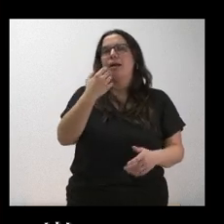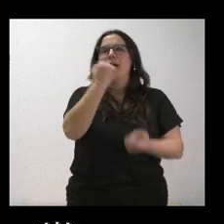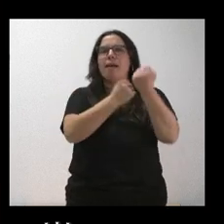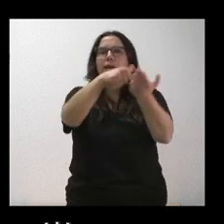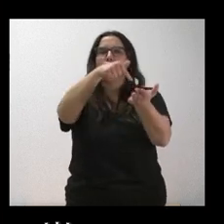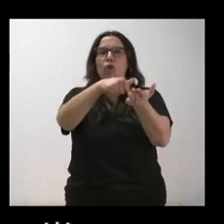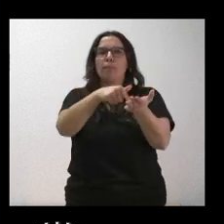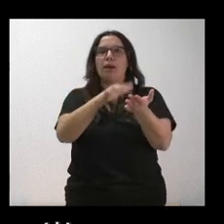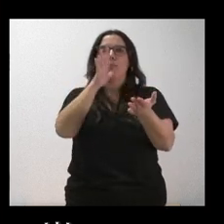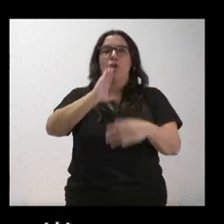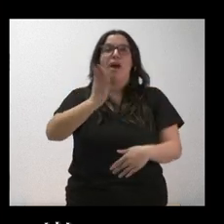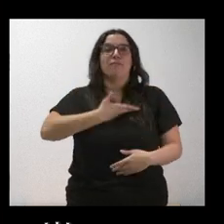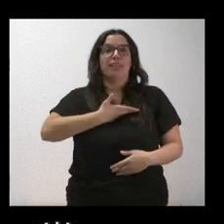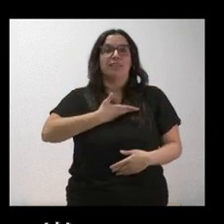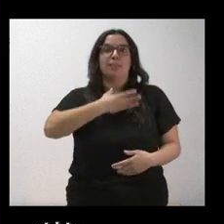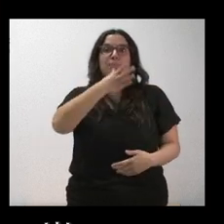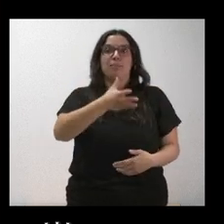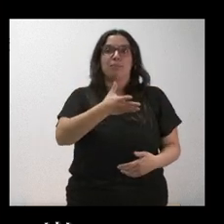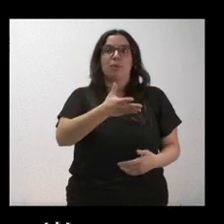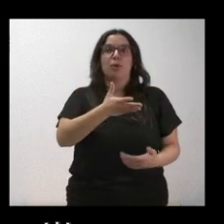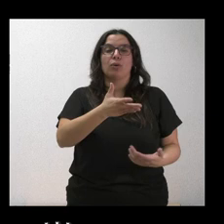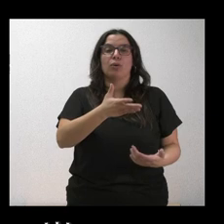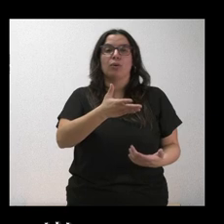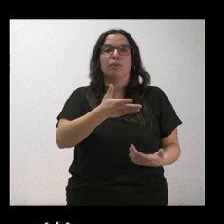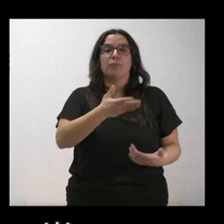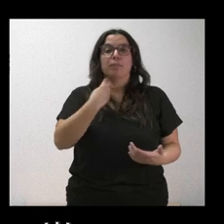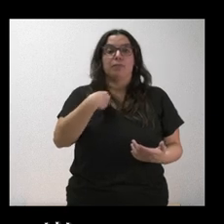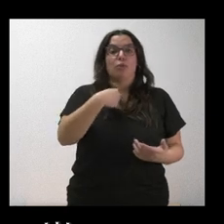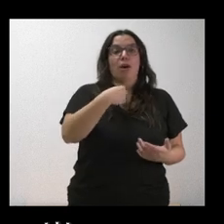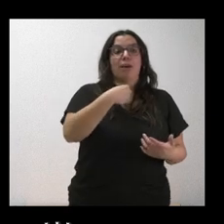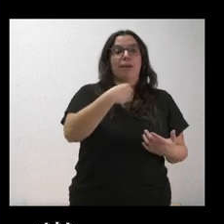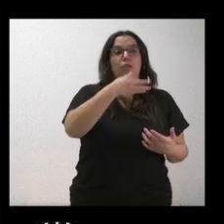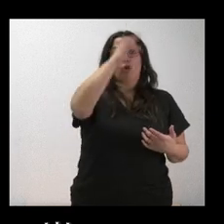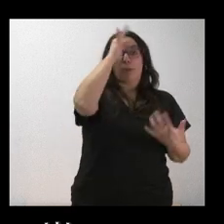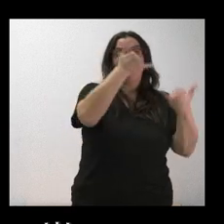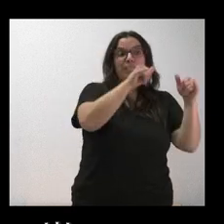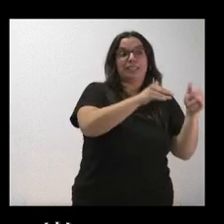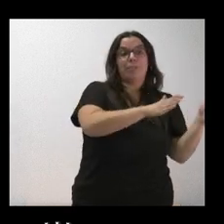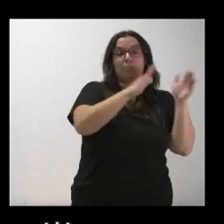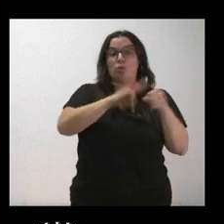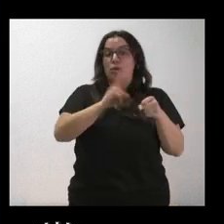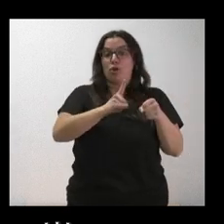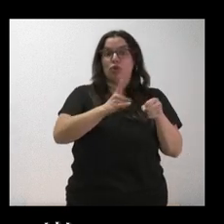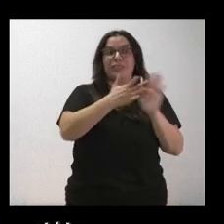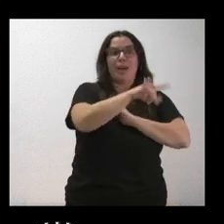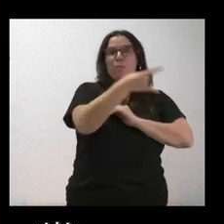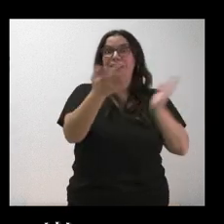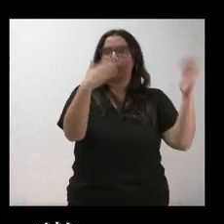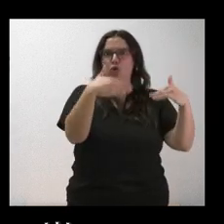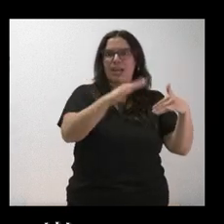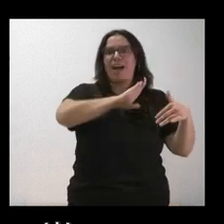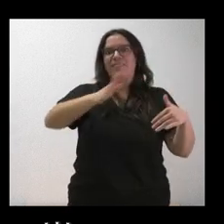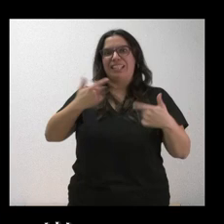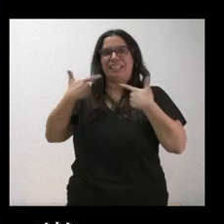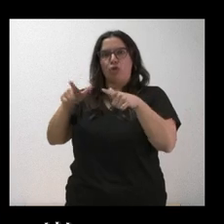perjuicio generado al hecho el hecho de que no hubo un puente No sé si han hablado con el sector y tienen garantizado que no va a haber